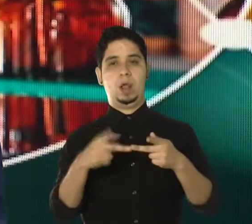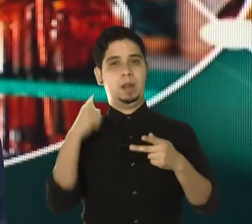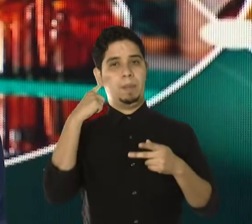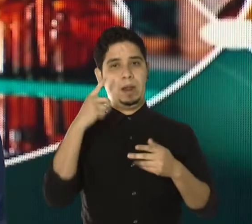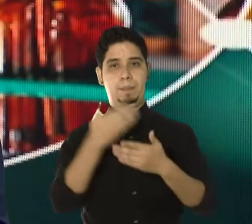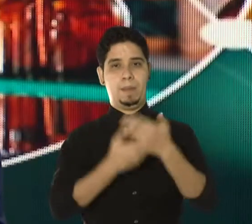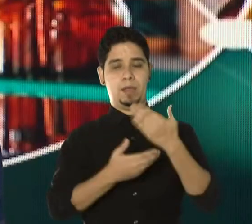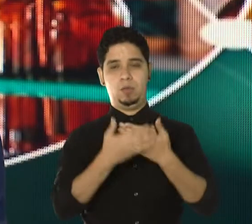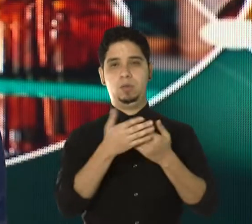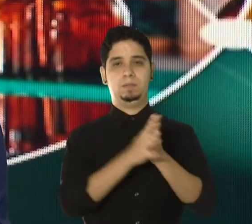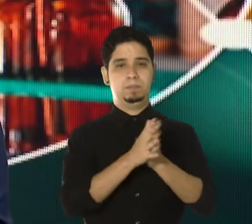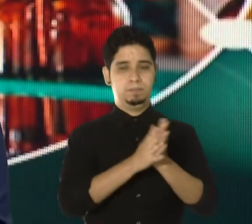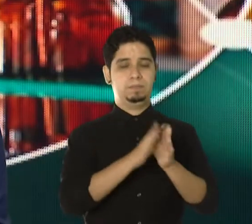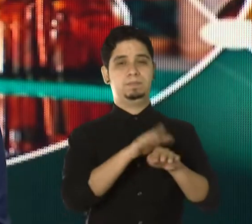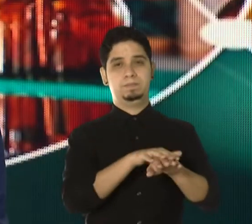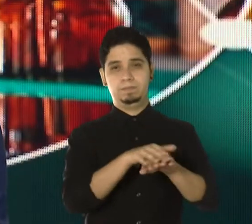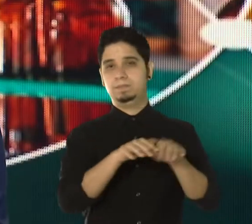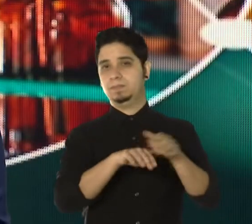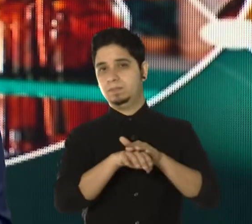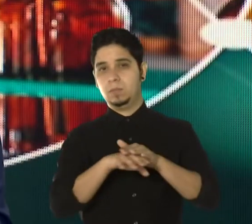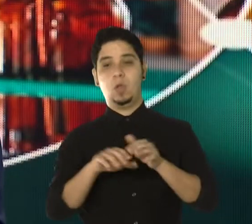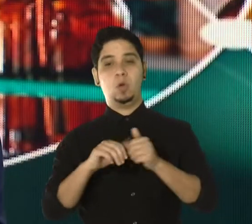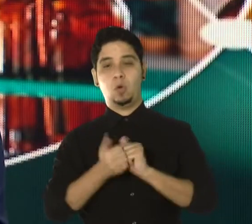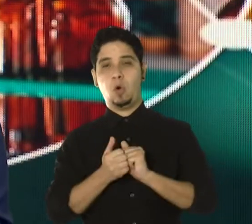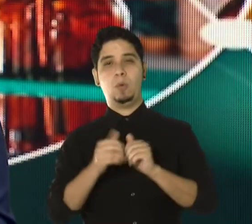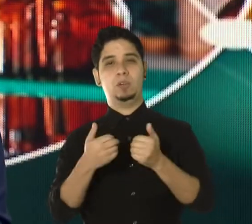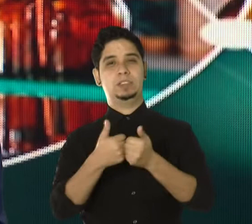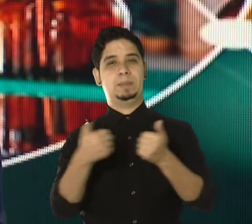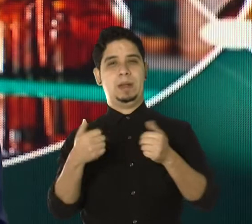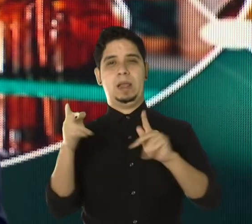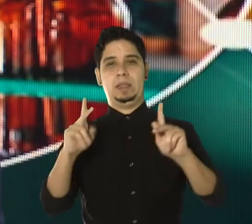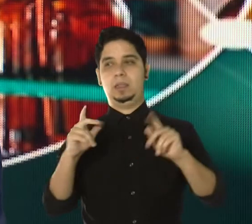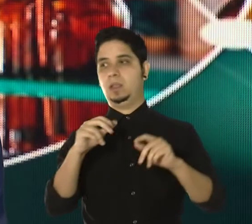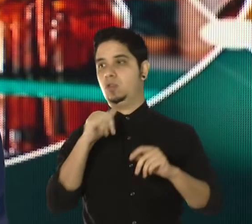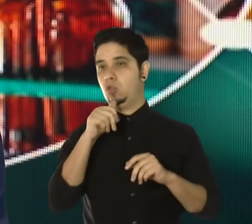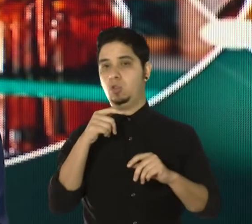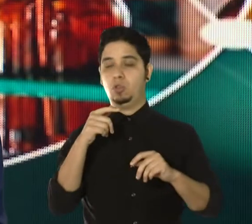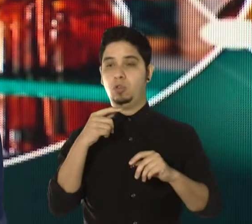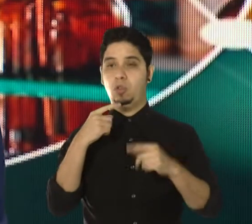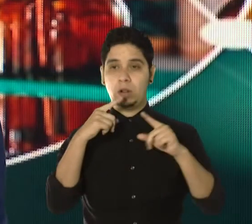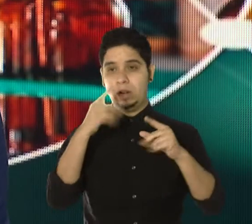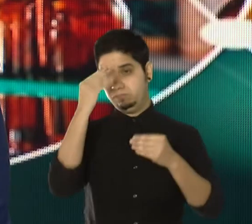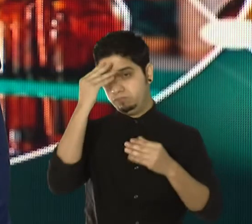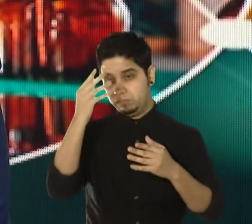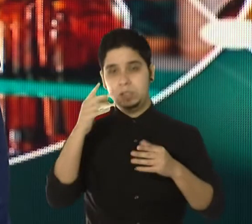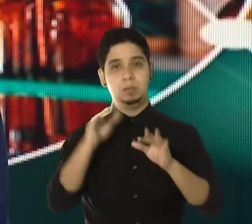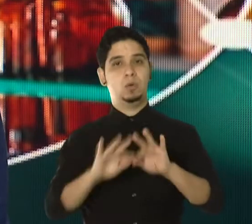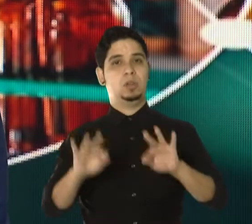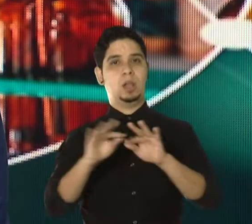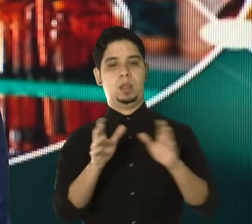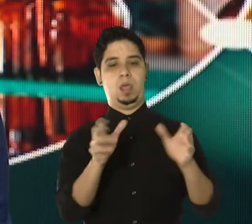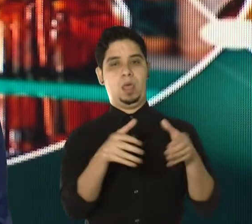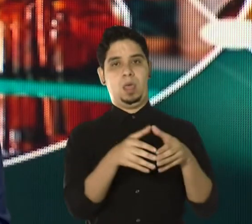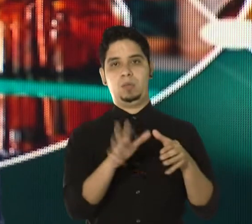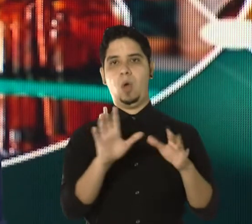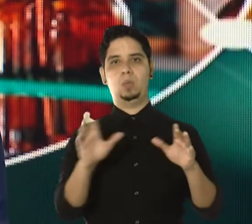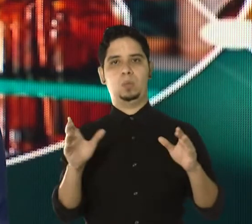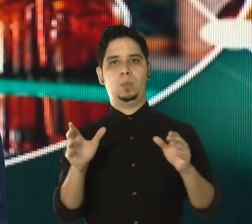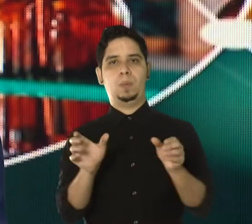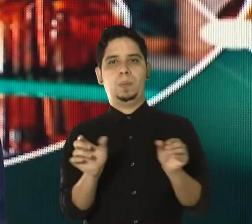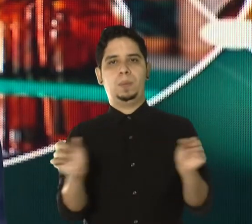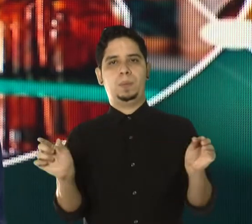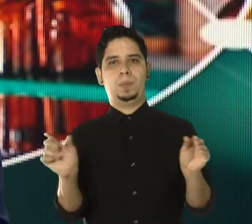dónde tener, cómo segregar a las personas que no se aglomeraran para incluso las reuniones de seguridad ocupacional